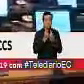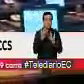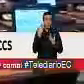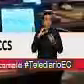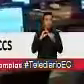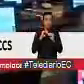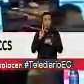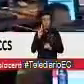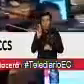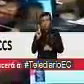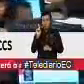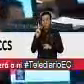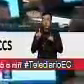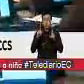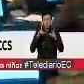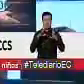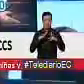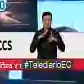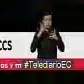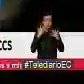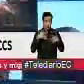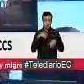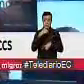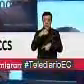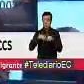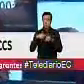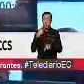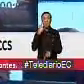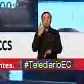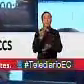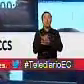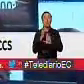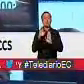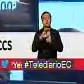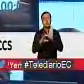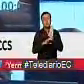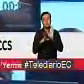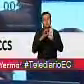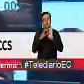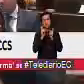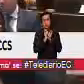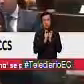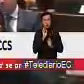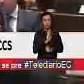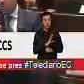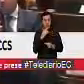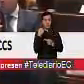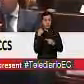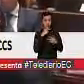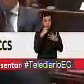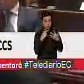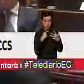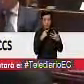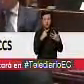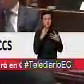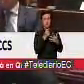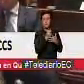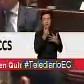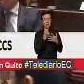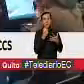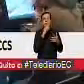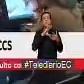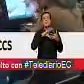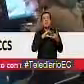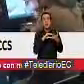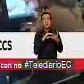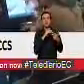independientes presentarán al regreso de la vacancia legislativa una propuesta de enmienda constitucional para restringir las atribuciones del Consejo de Participación y que sus funciones